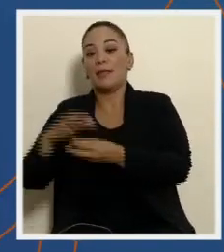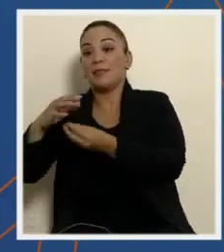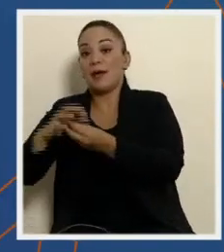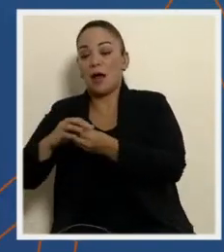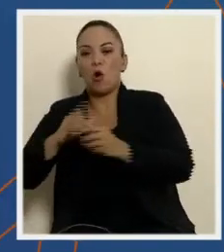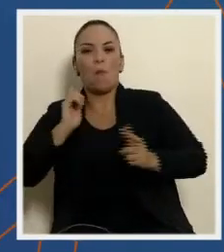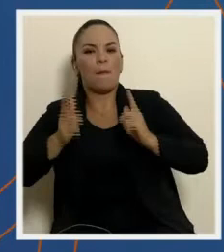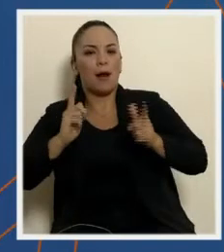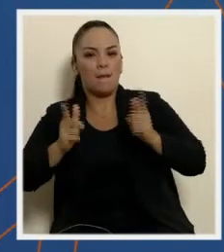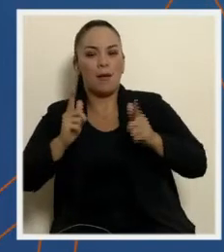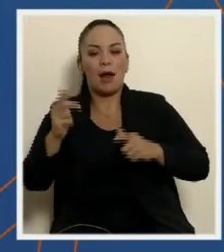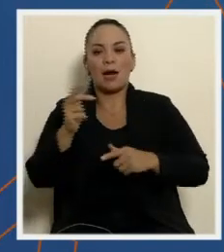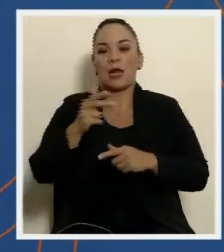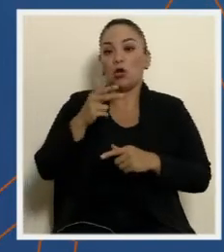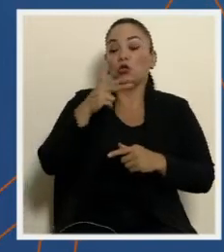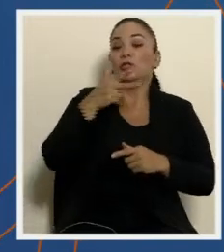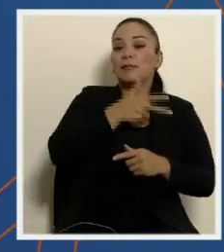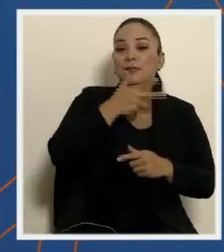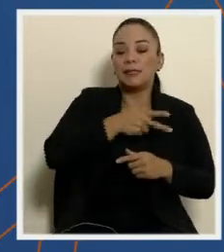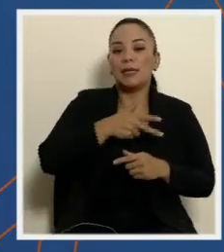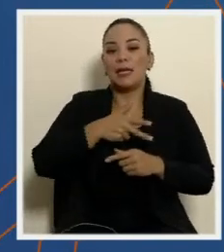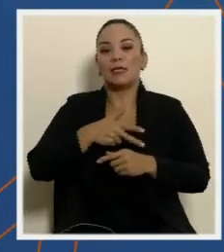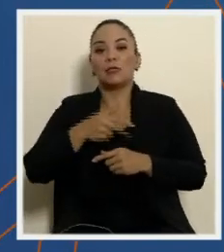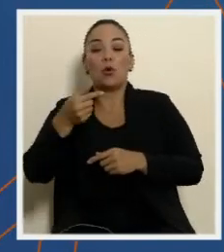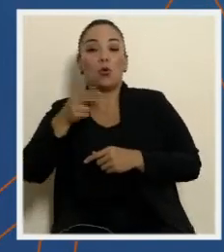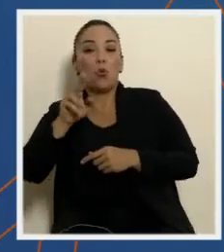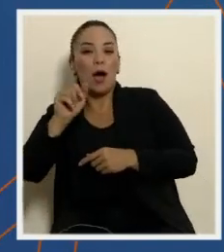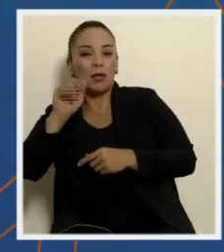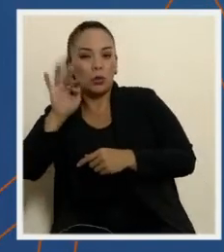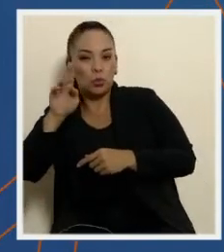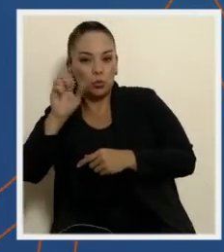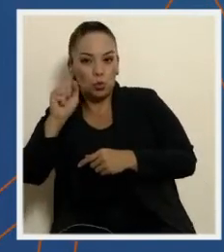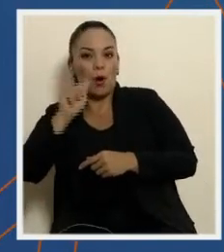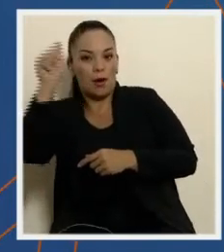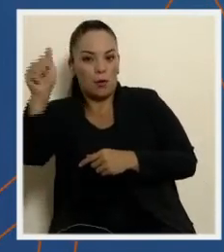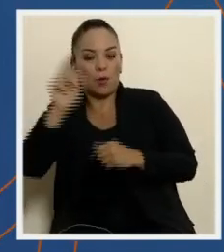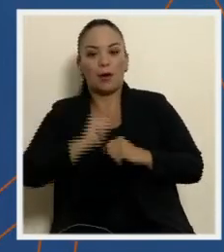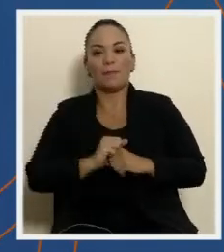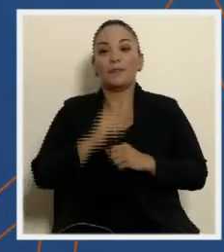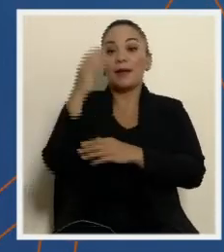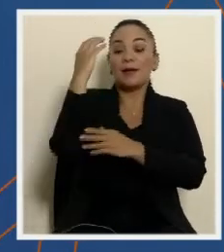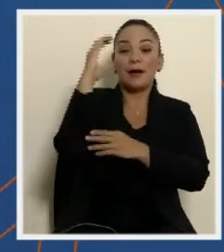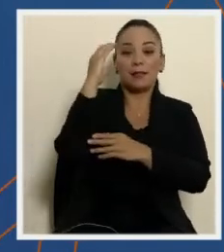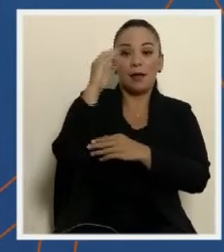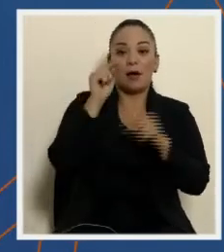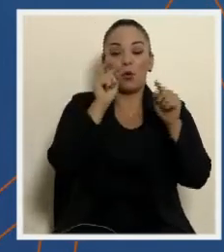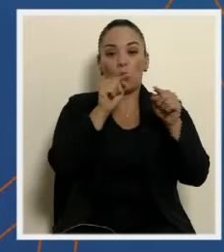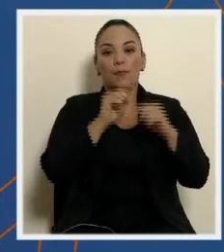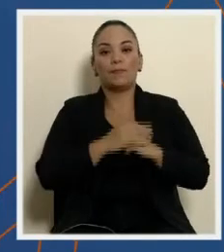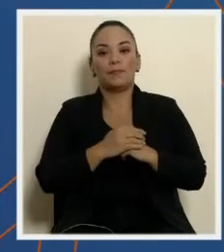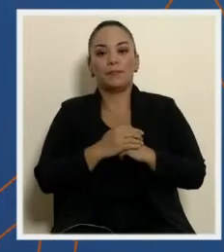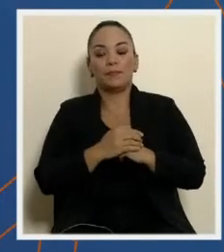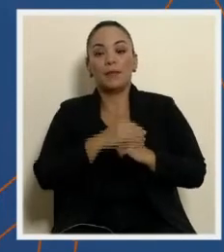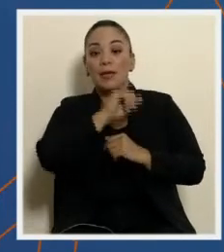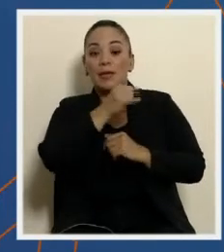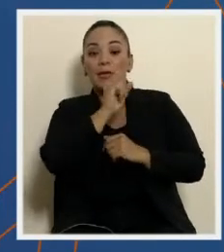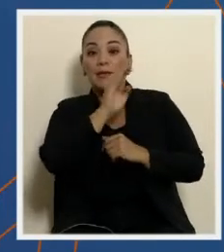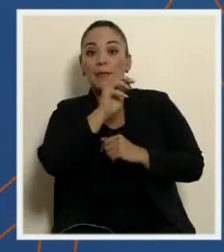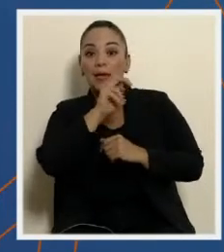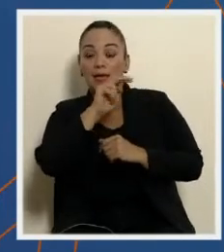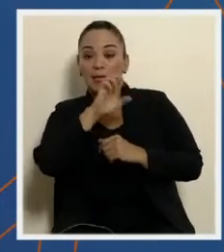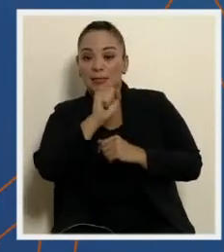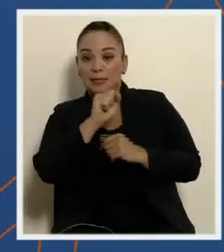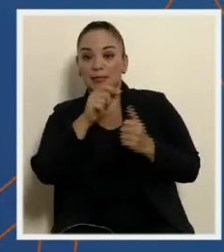Palmares, Los Chiles y Guatuso en la provincia de Alajuela, Cartago, Jiménez y La